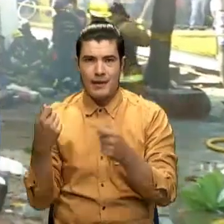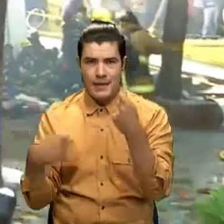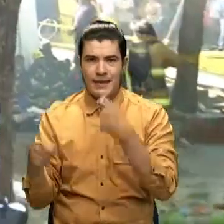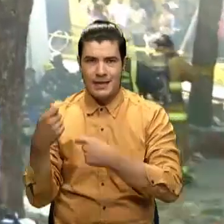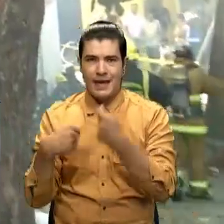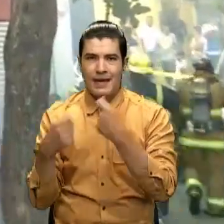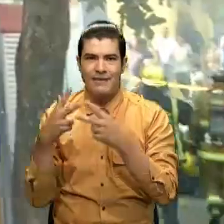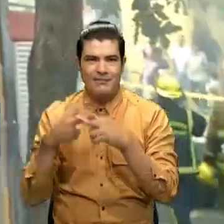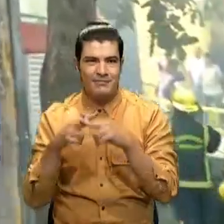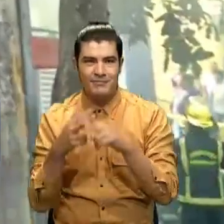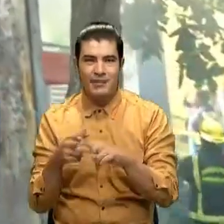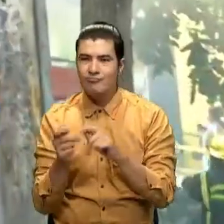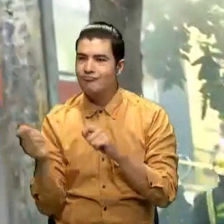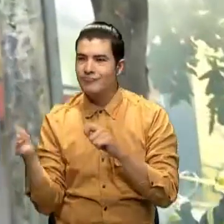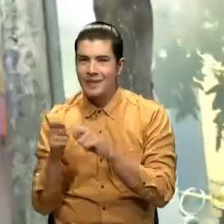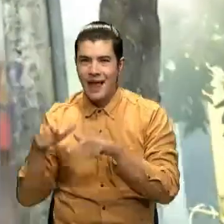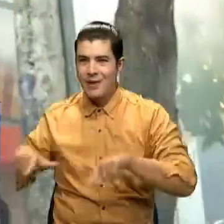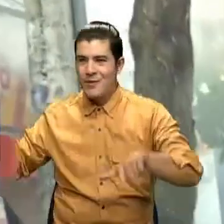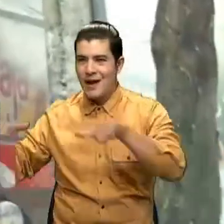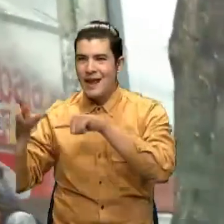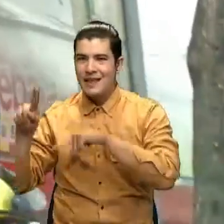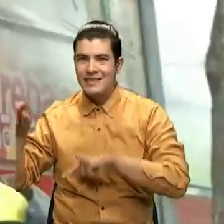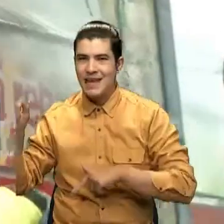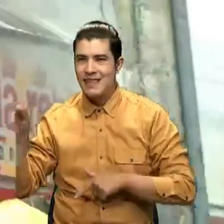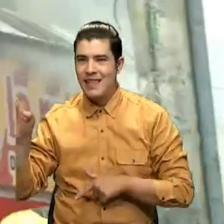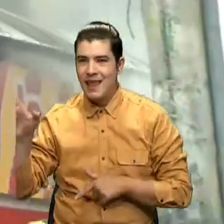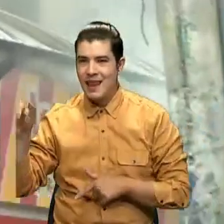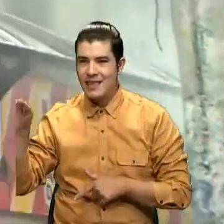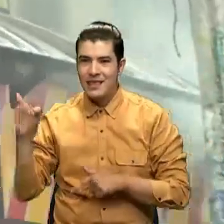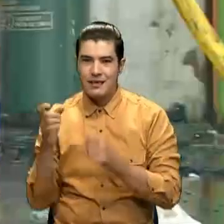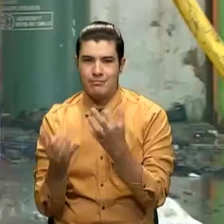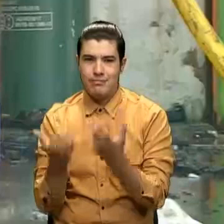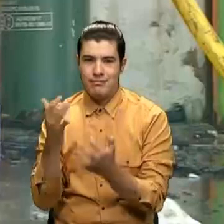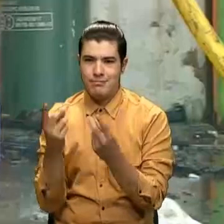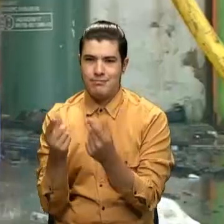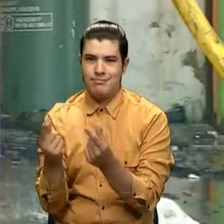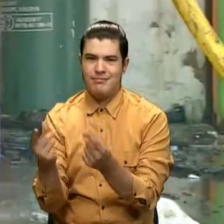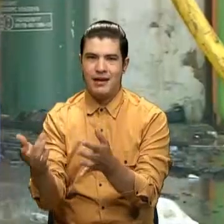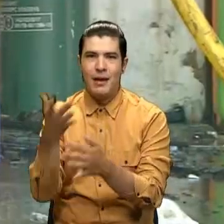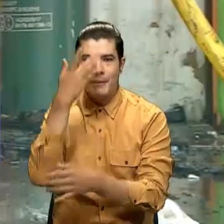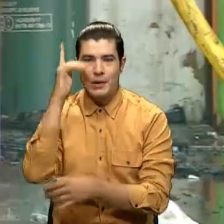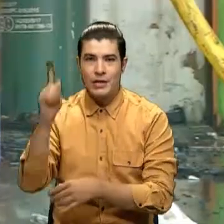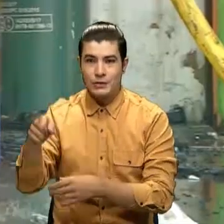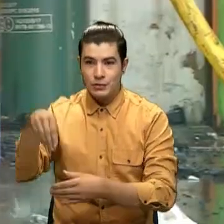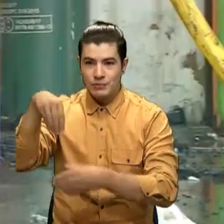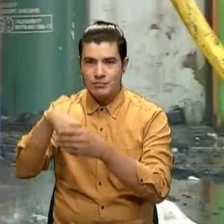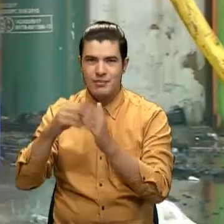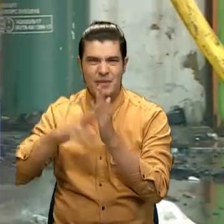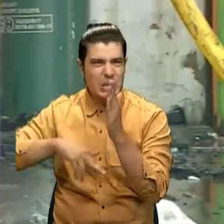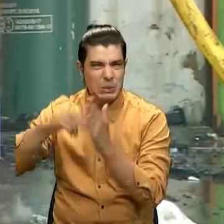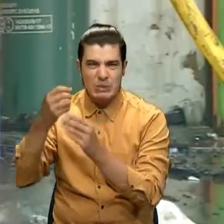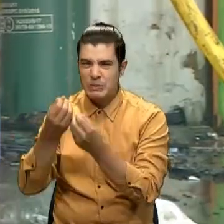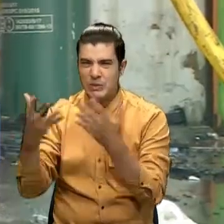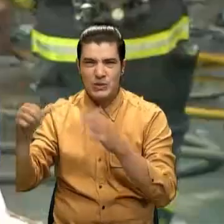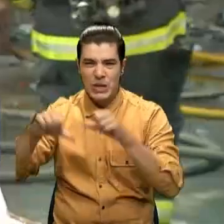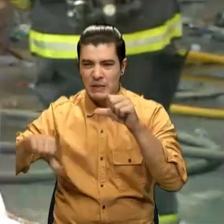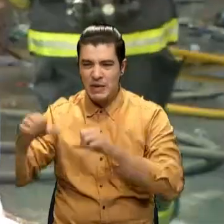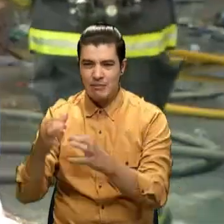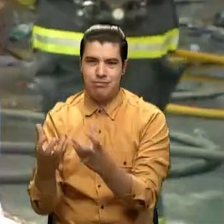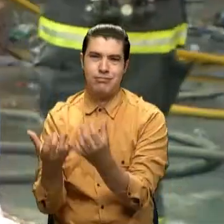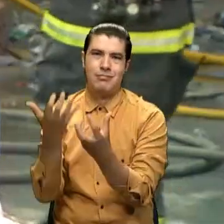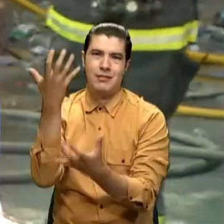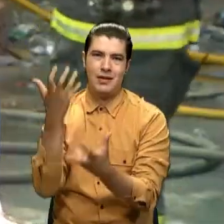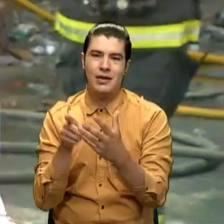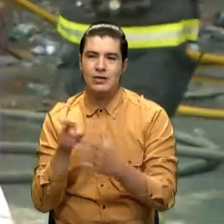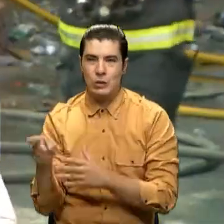en los alrededores de la plaza satélite del sur y se propagó rápidamente debido a los químicos acumulados por precaución y por el